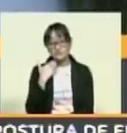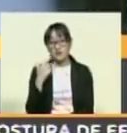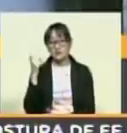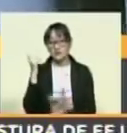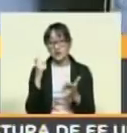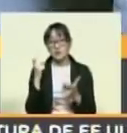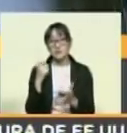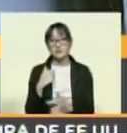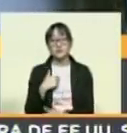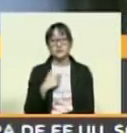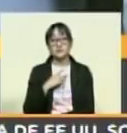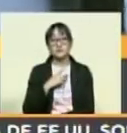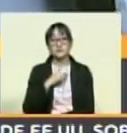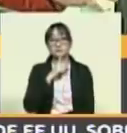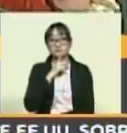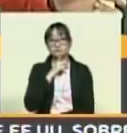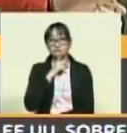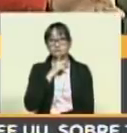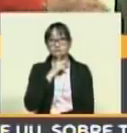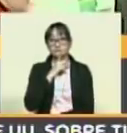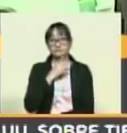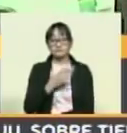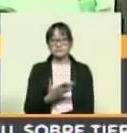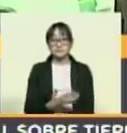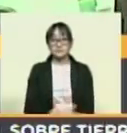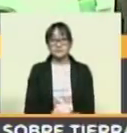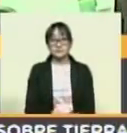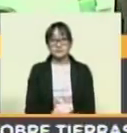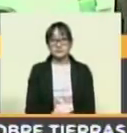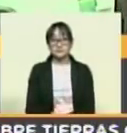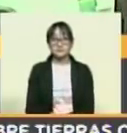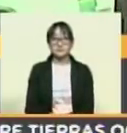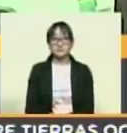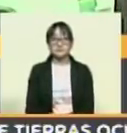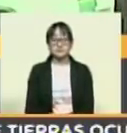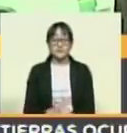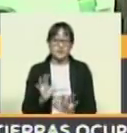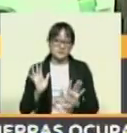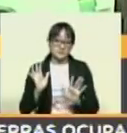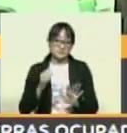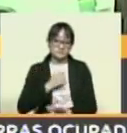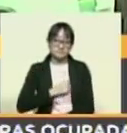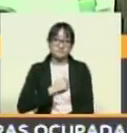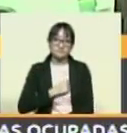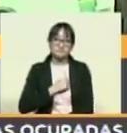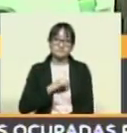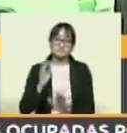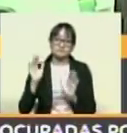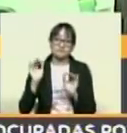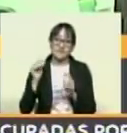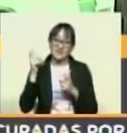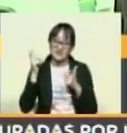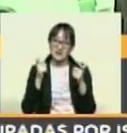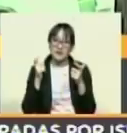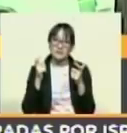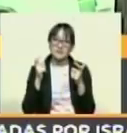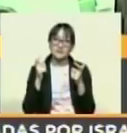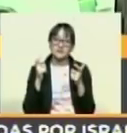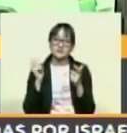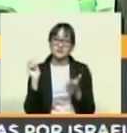dije, bueno, comandante, para allá es que vamos. Despedimos a nuestro comandante y nos fuimos a las